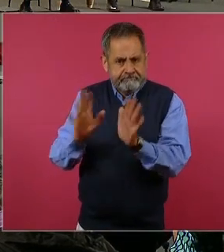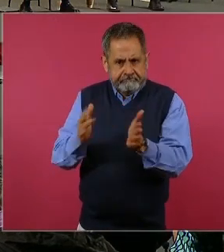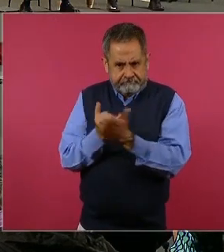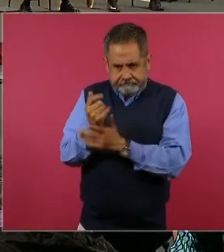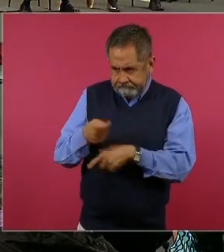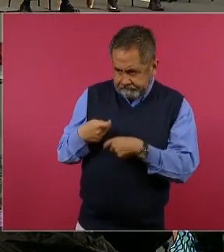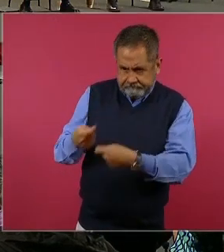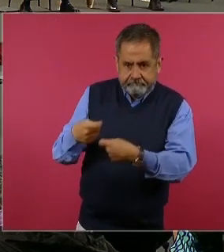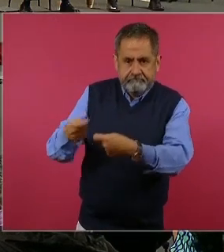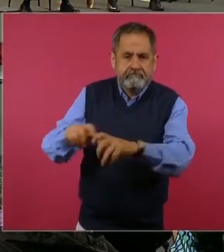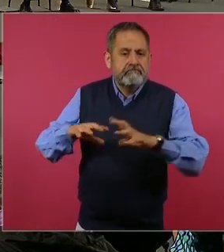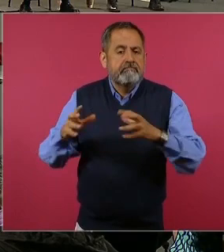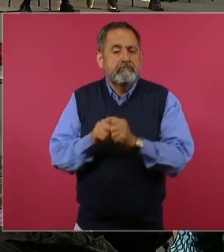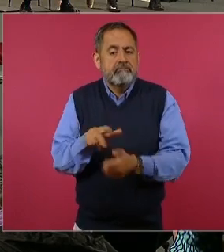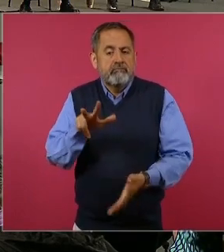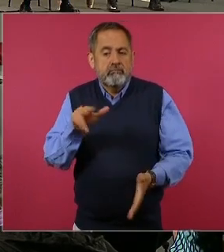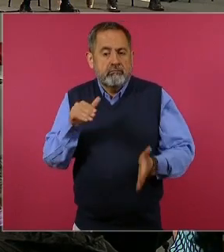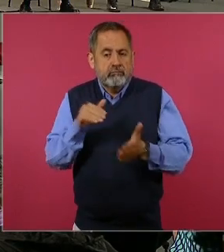aquí de